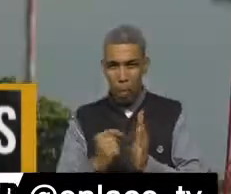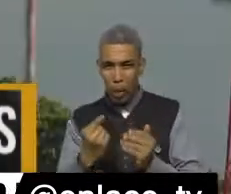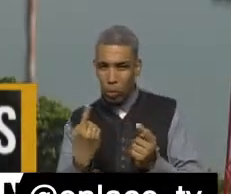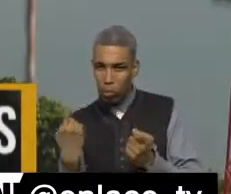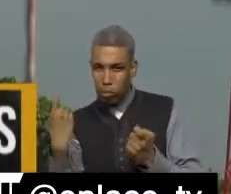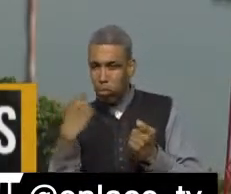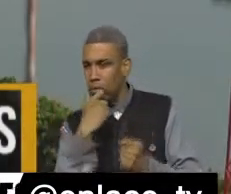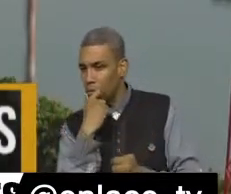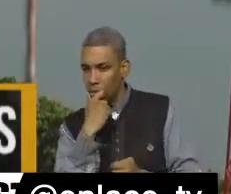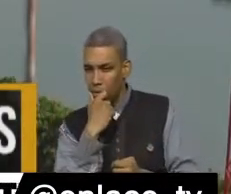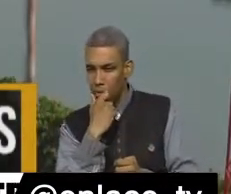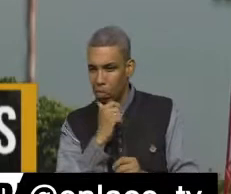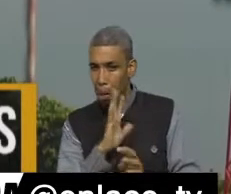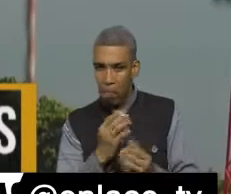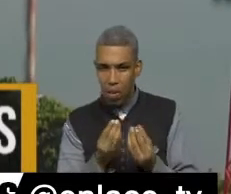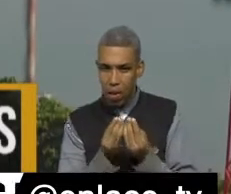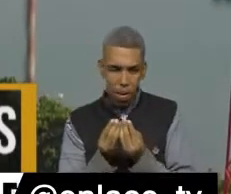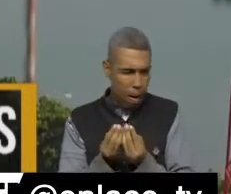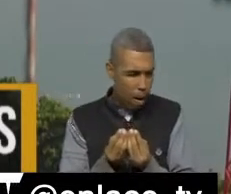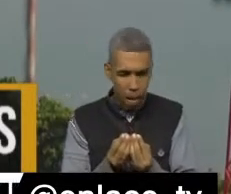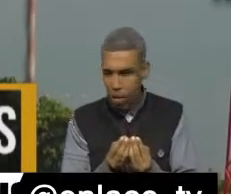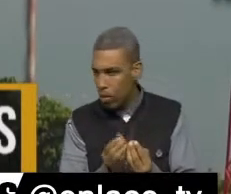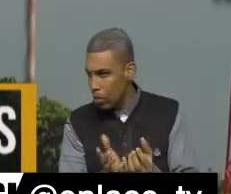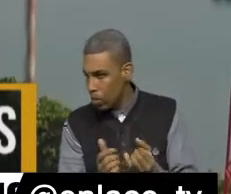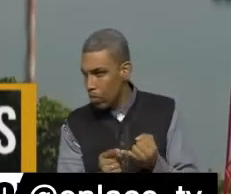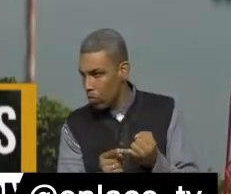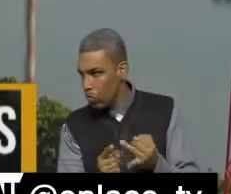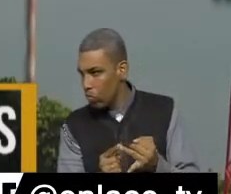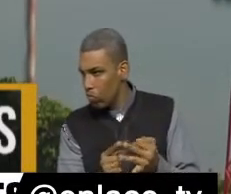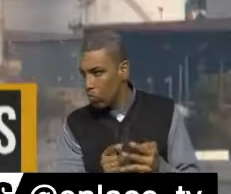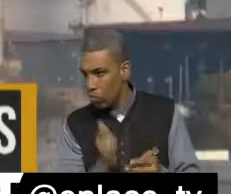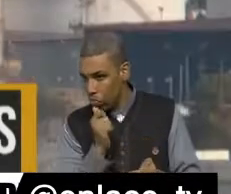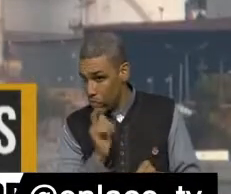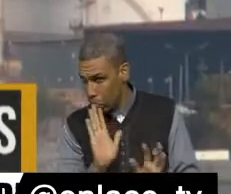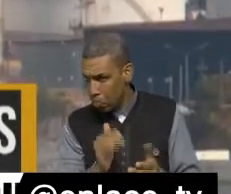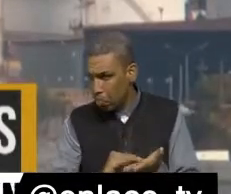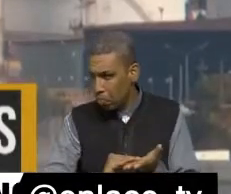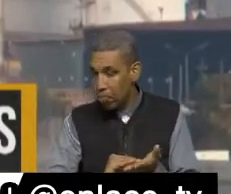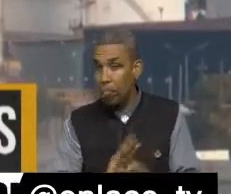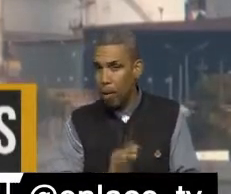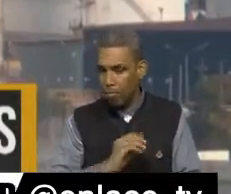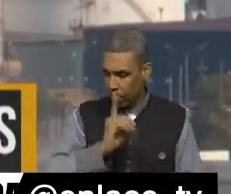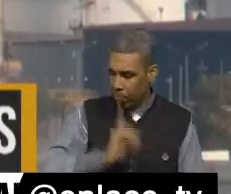pues tomamos decisiones en orden de prioridad, conveniencia económica y demás. Y pues en esta ocasión,